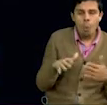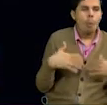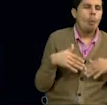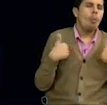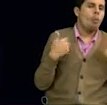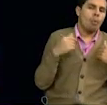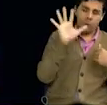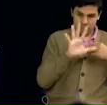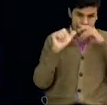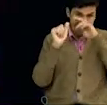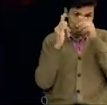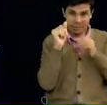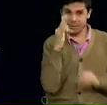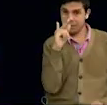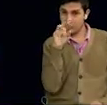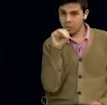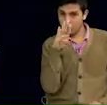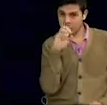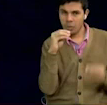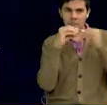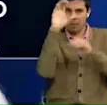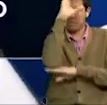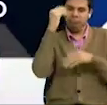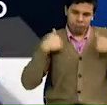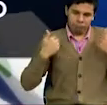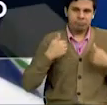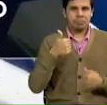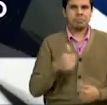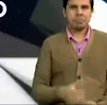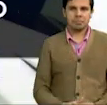para el Catatumbo, sino para todo el país.